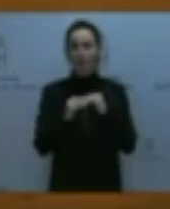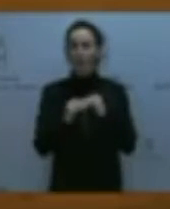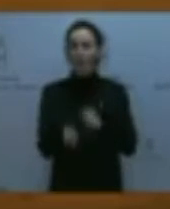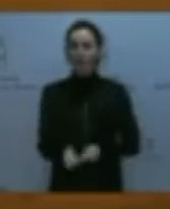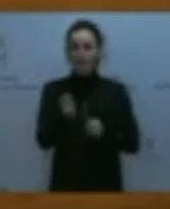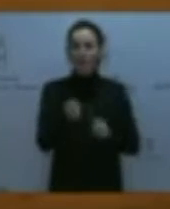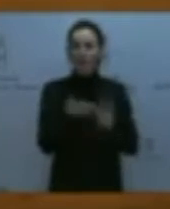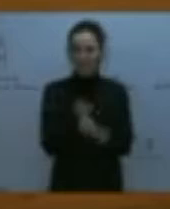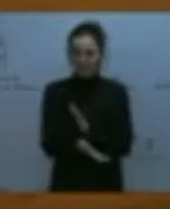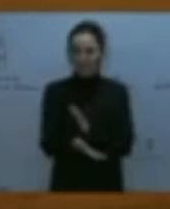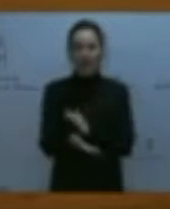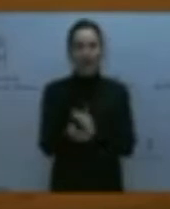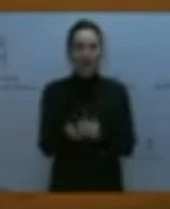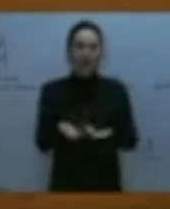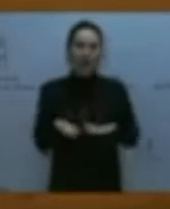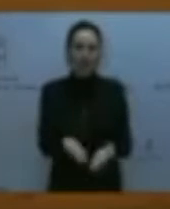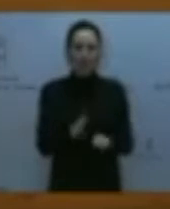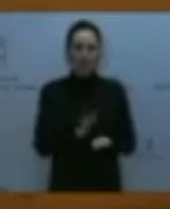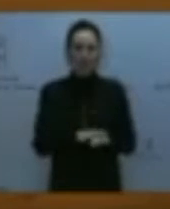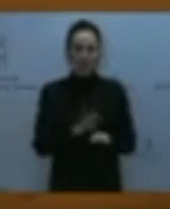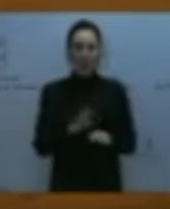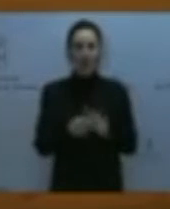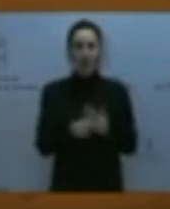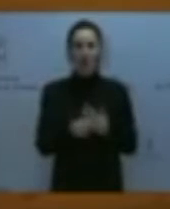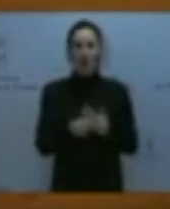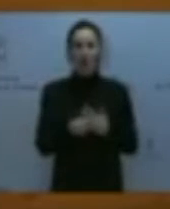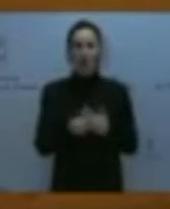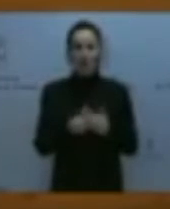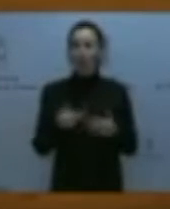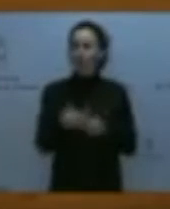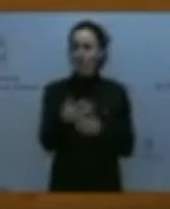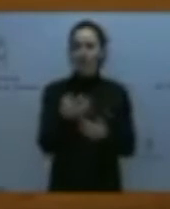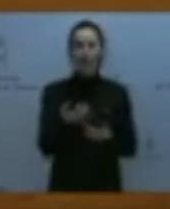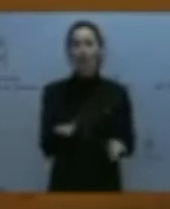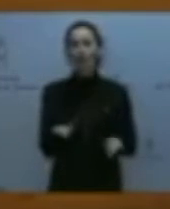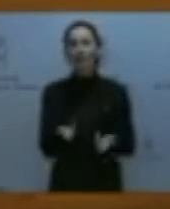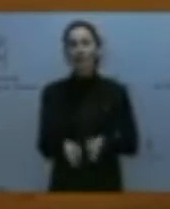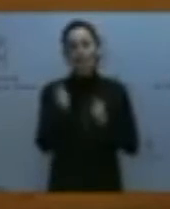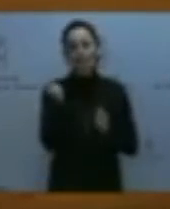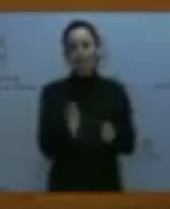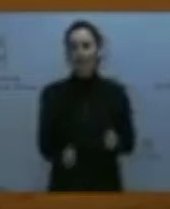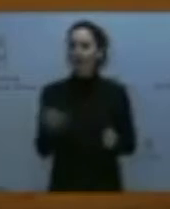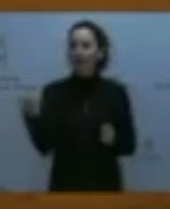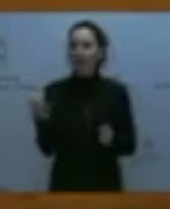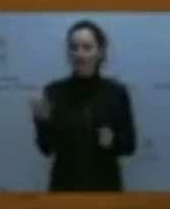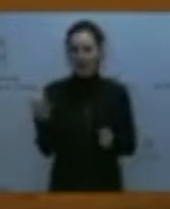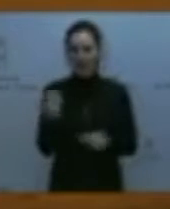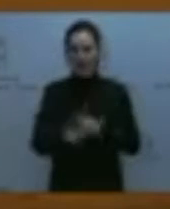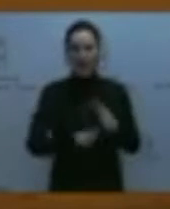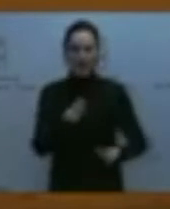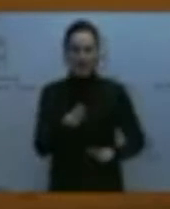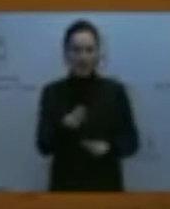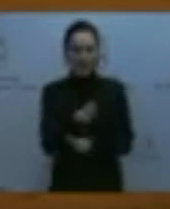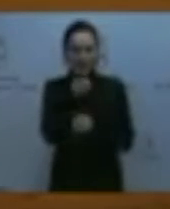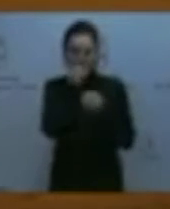hijos para mañana y algo que ellos mismos consideran imprescindible de hacer de forma adecuada, eficaz y justa con